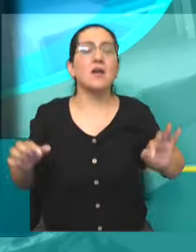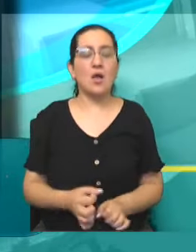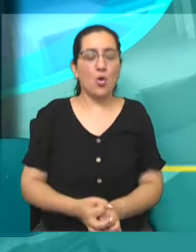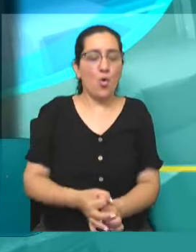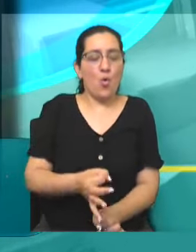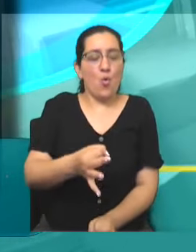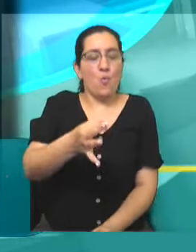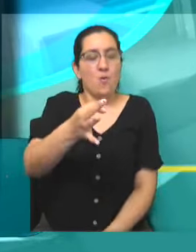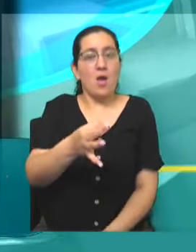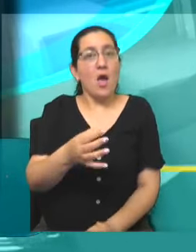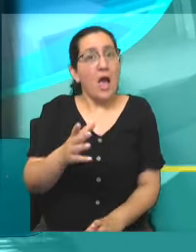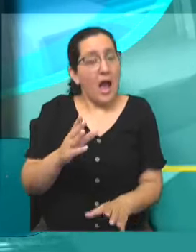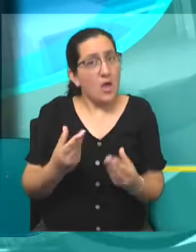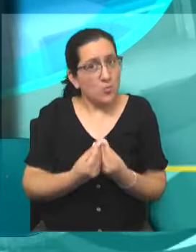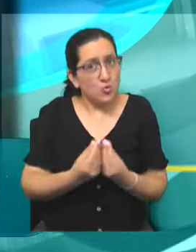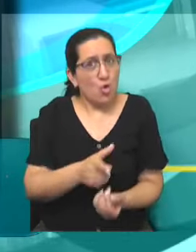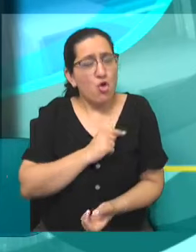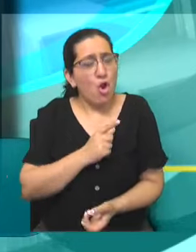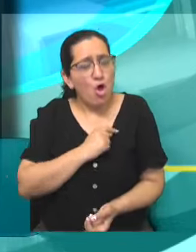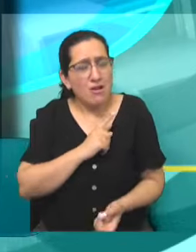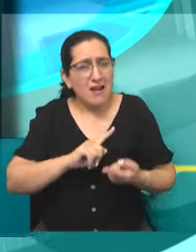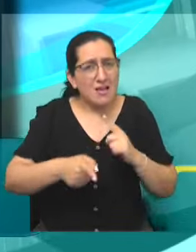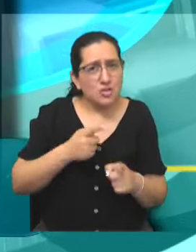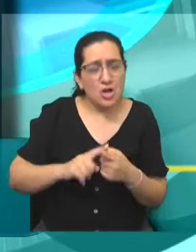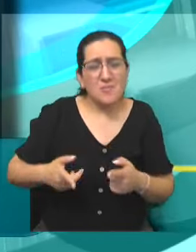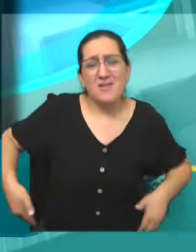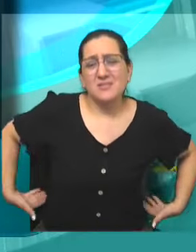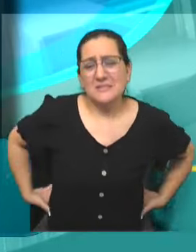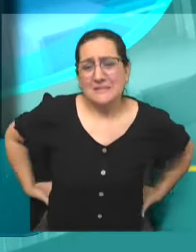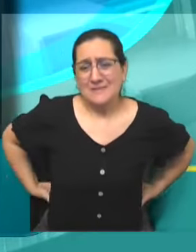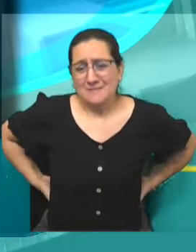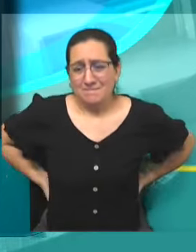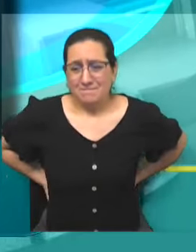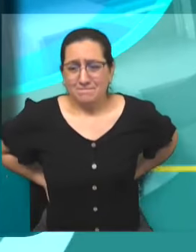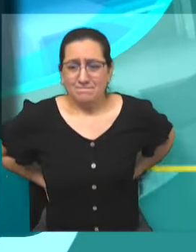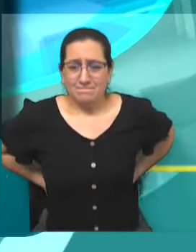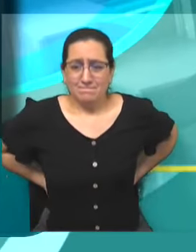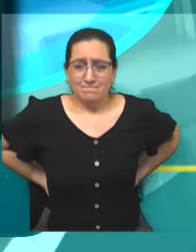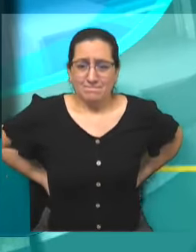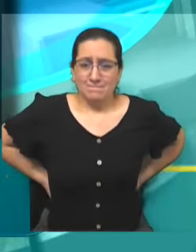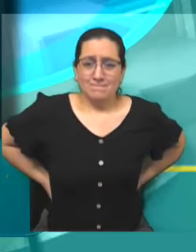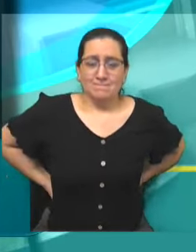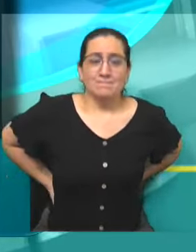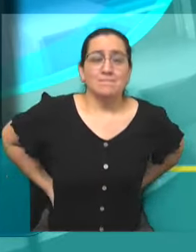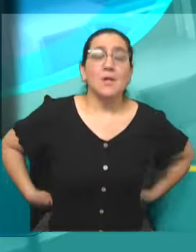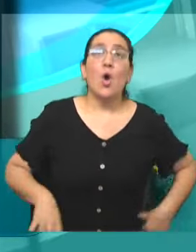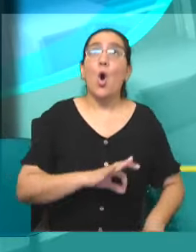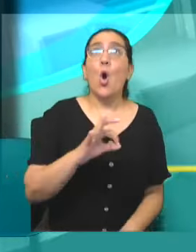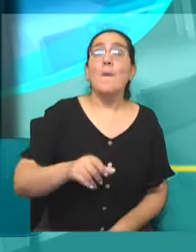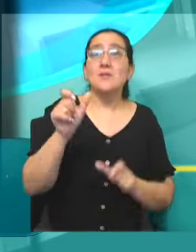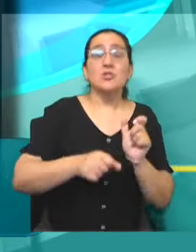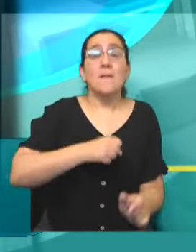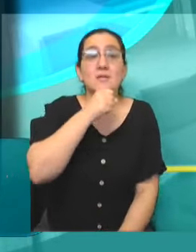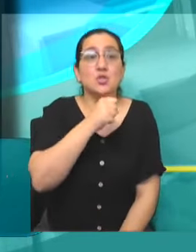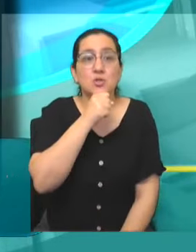Después muchos dolores vienen relacionados por esto también, incluso hasta dolores lumbares también. Pero, o gente de avanzada edad, por ejemplo, con lo que